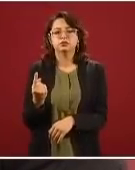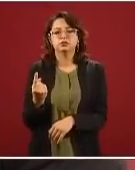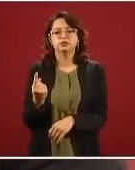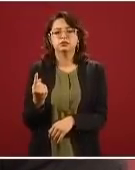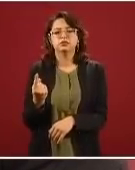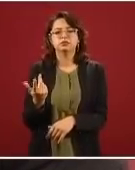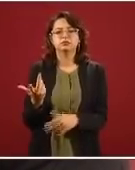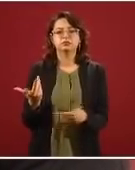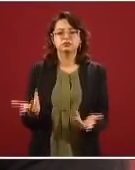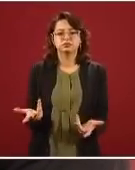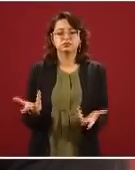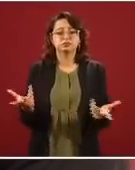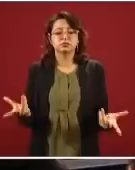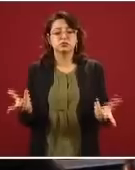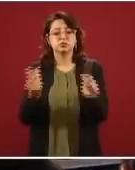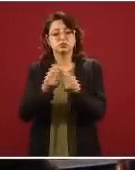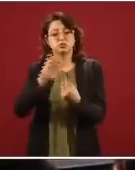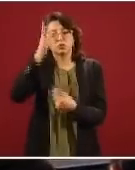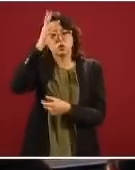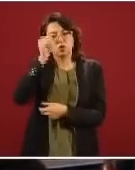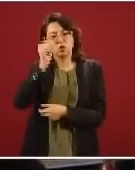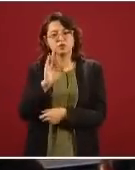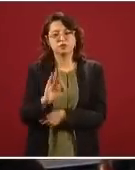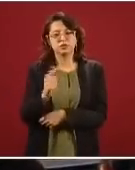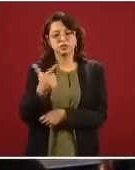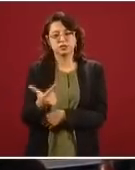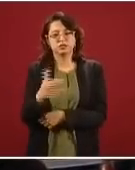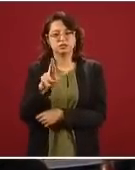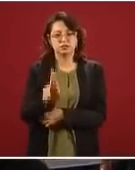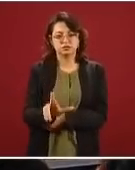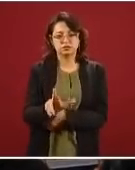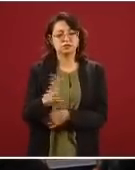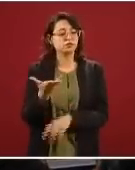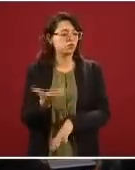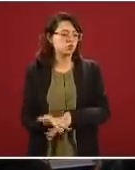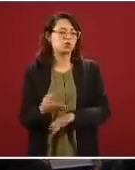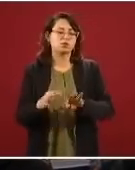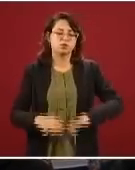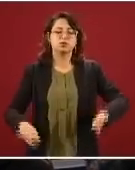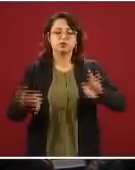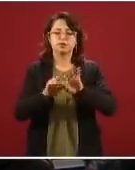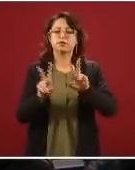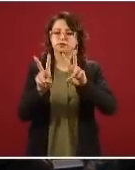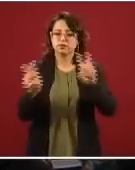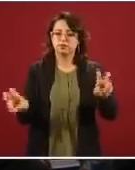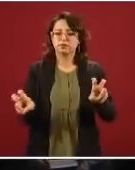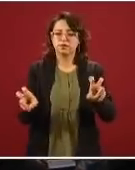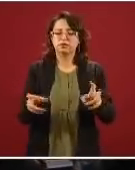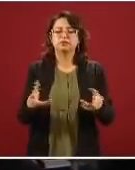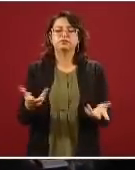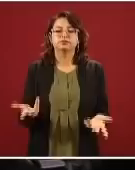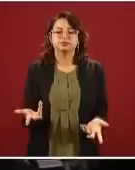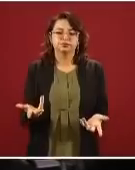en común acuerdo con la Fiscalía, esto es muy importante también, el que la